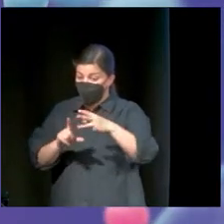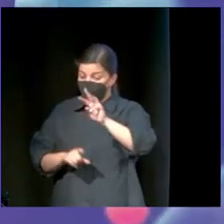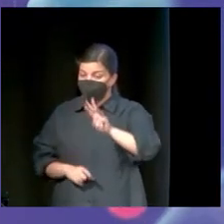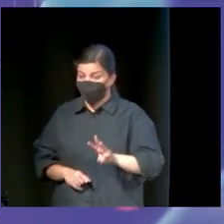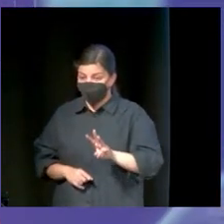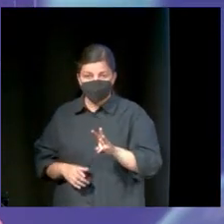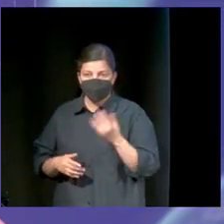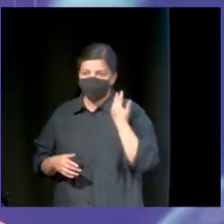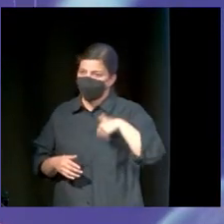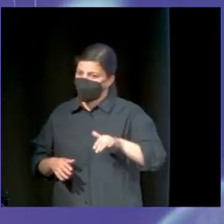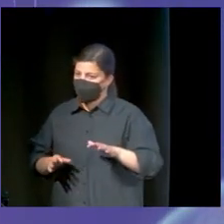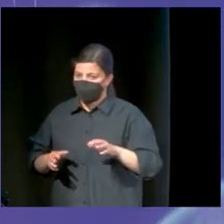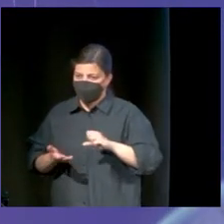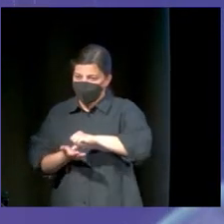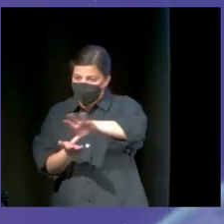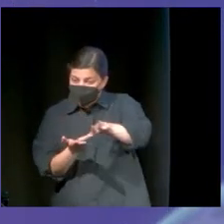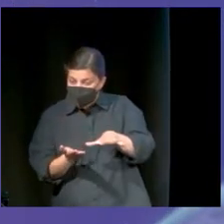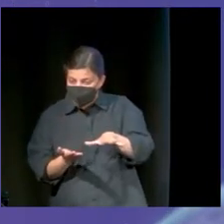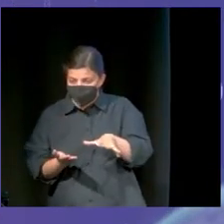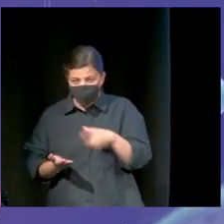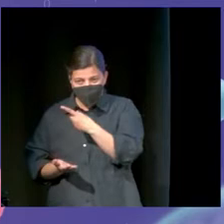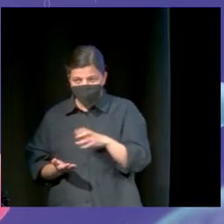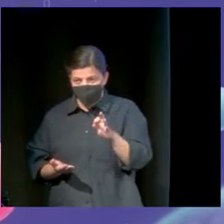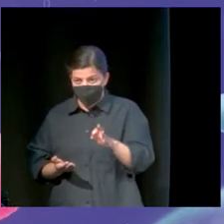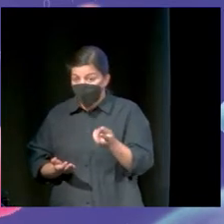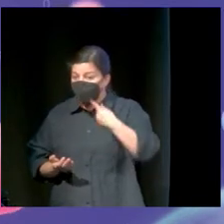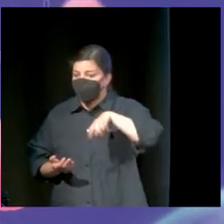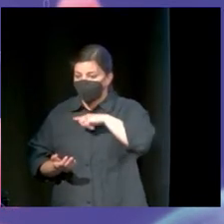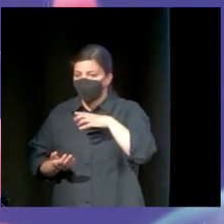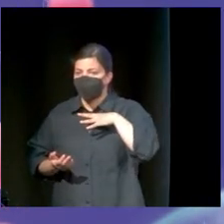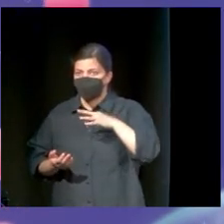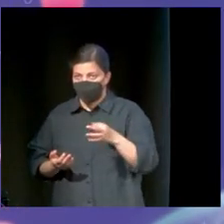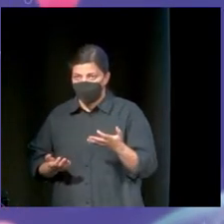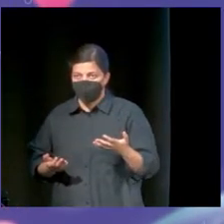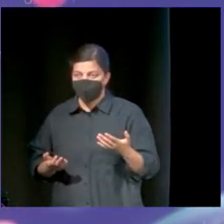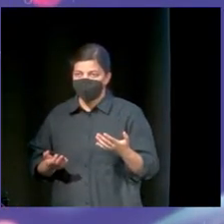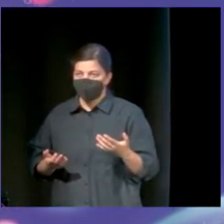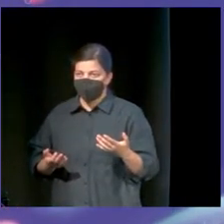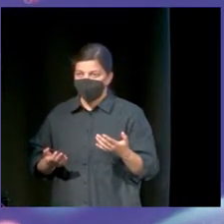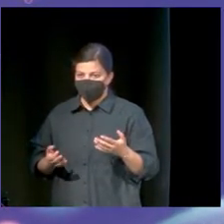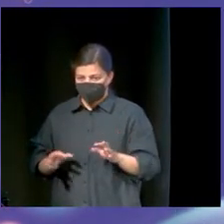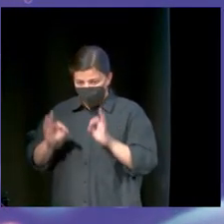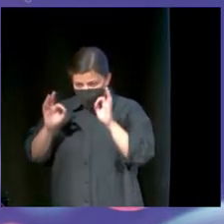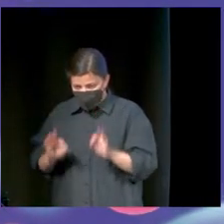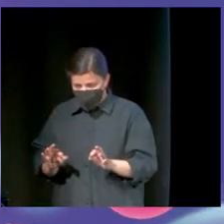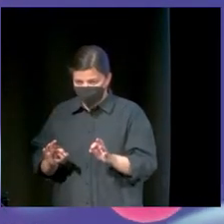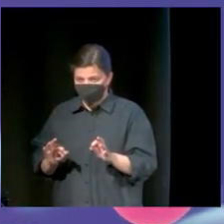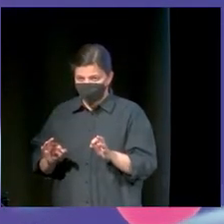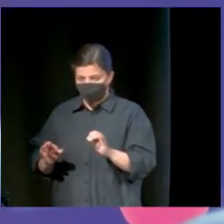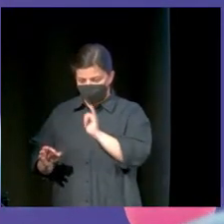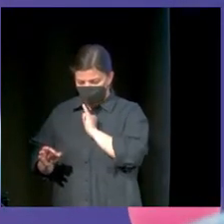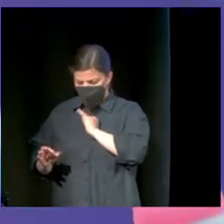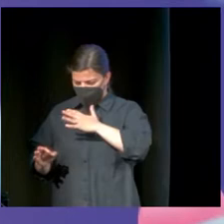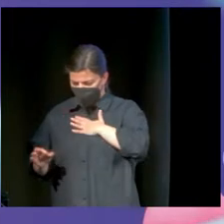completamente descentralizado nosotros vamos a poder llevarnos de forma literal llevarnos nuestra